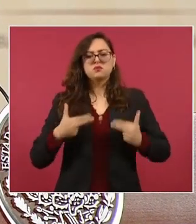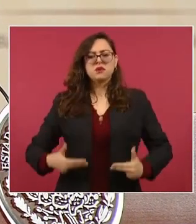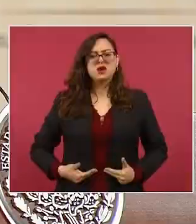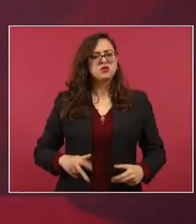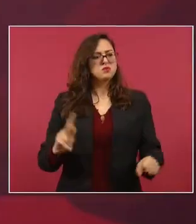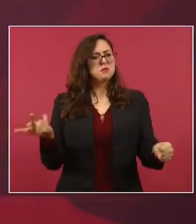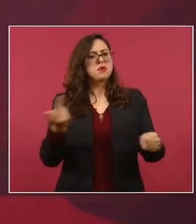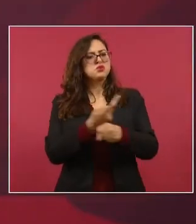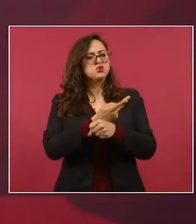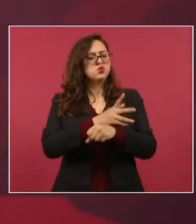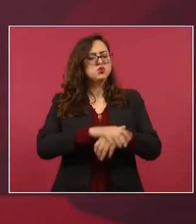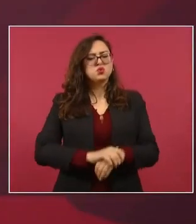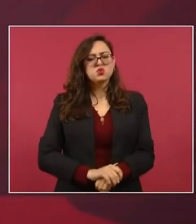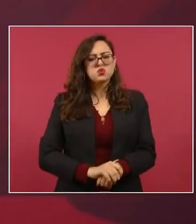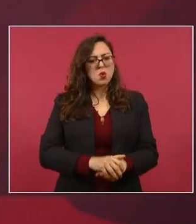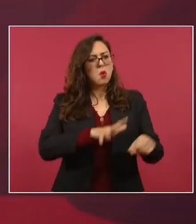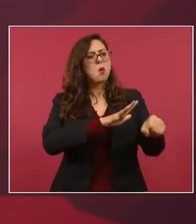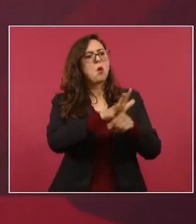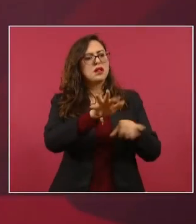¿Qué hacían?